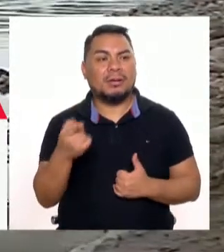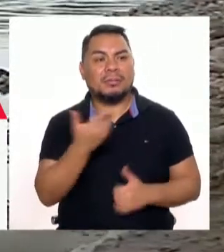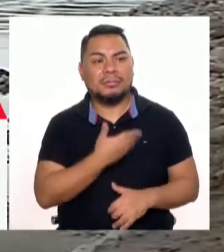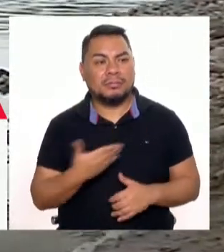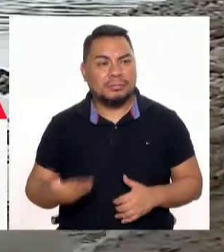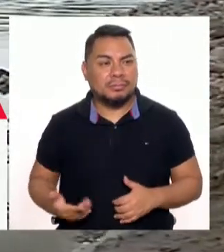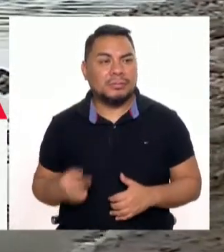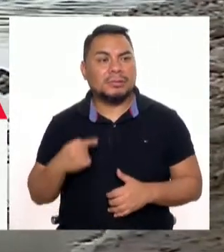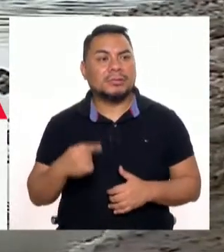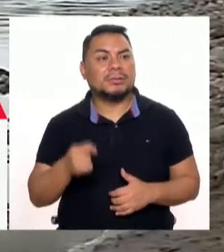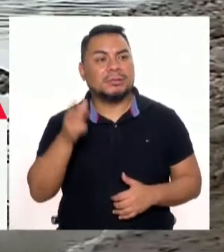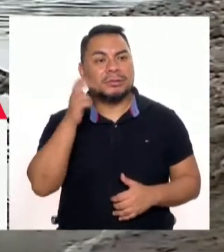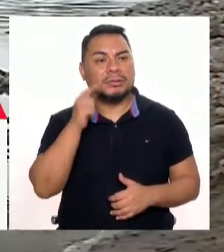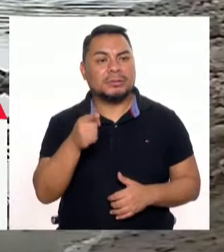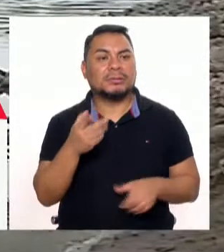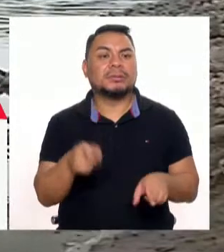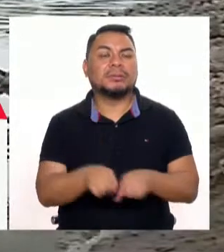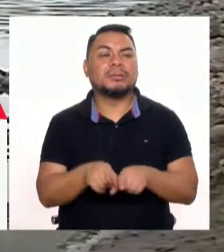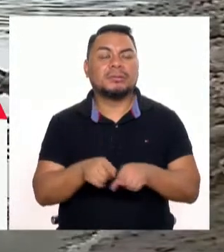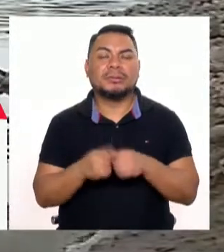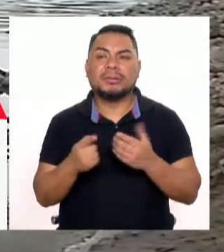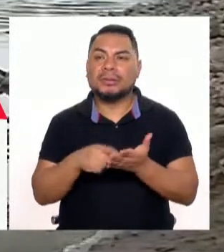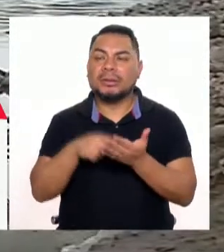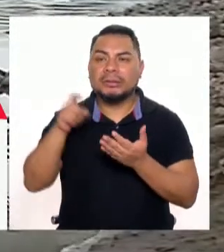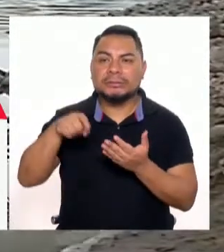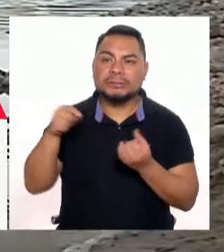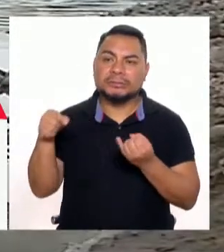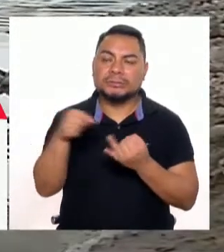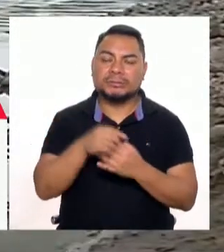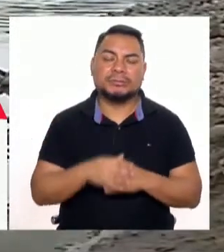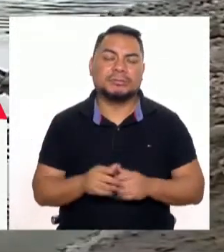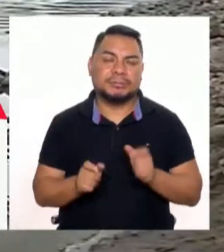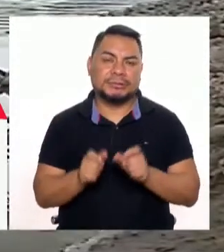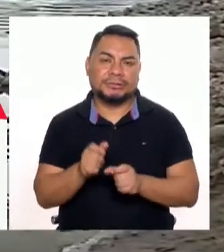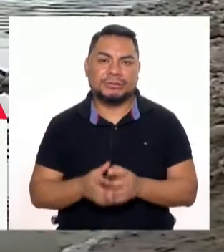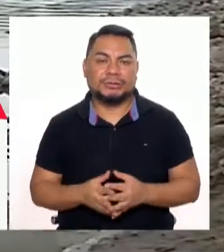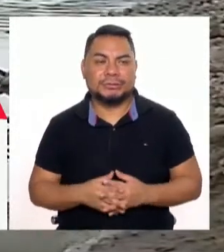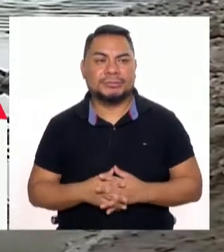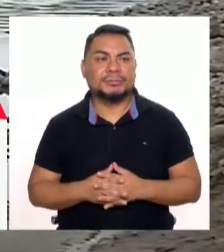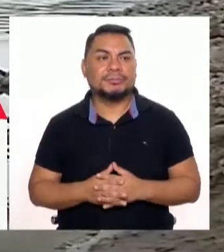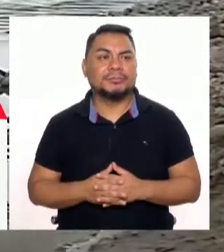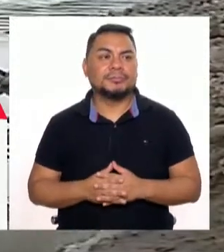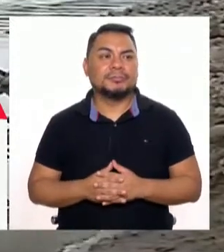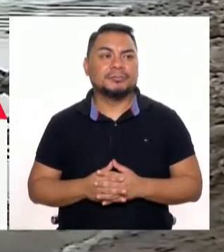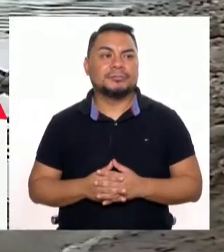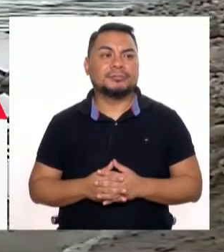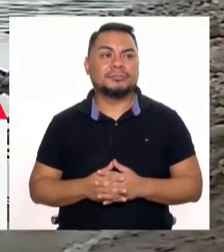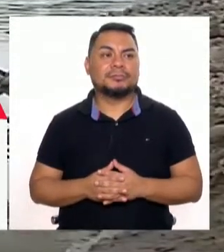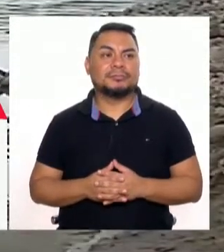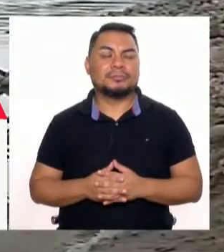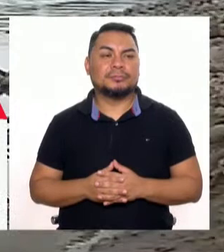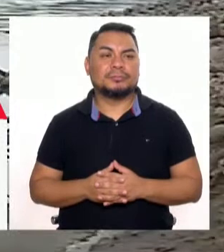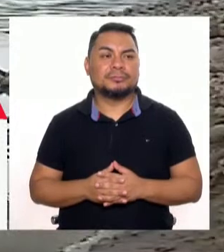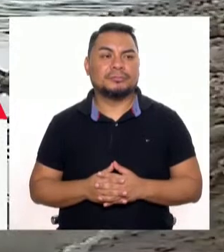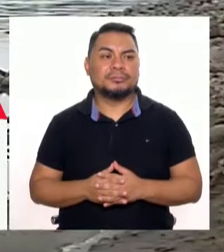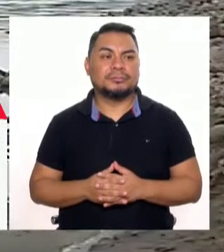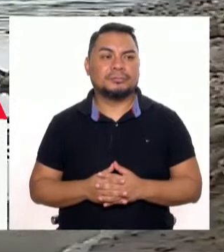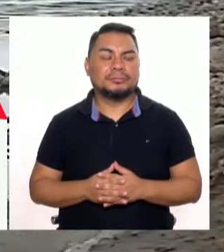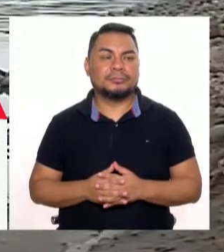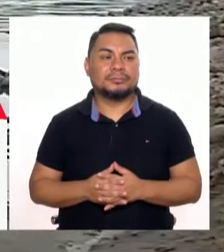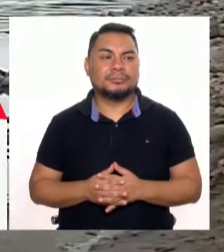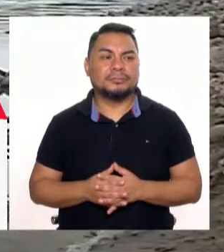las demandas los pedidos que hacen los dirigentes y ahí vemos a la jefa de